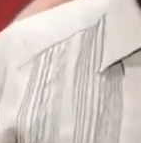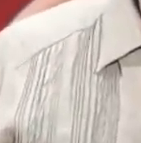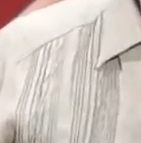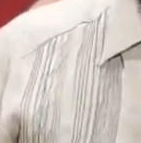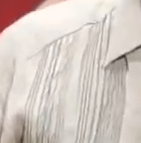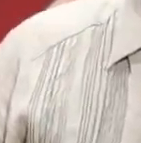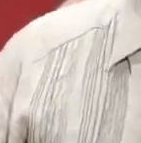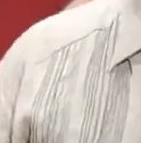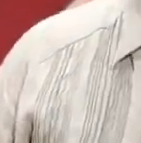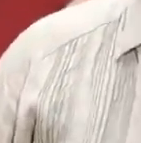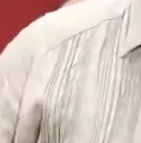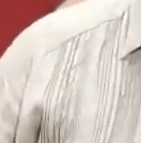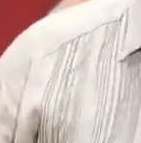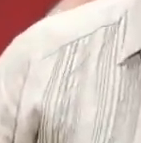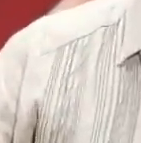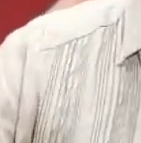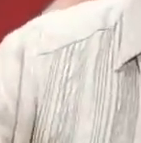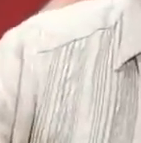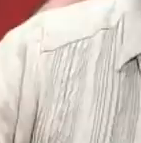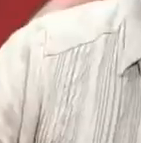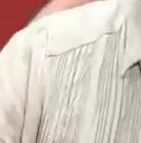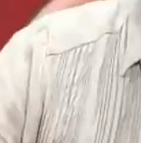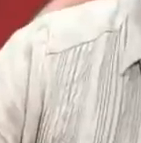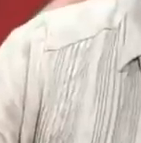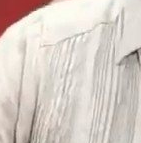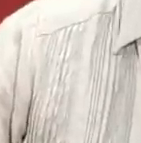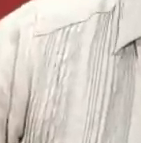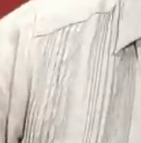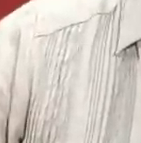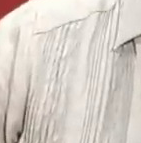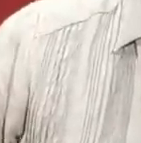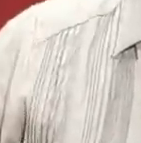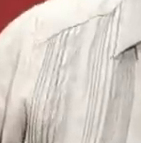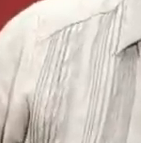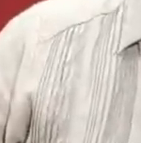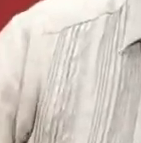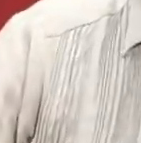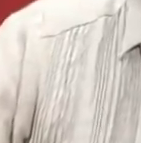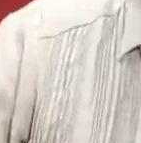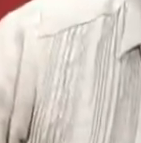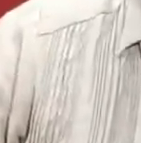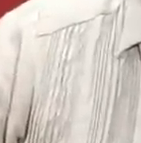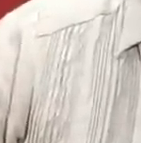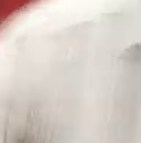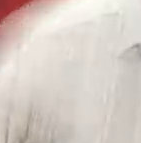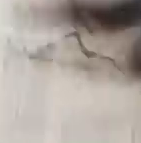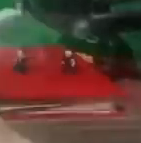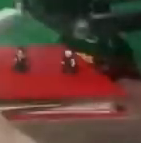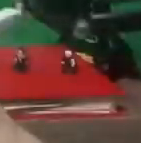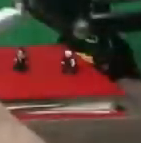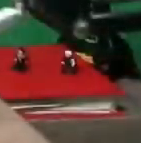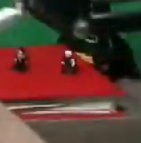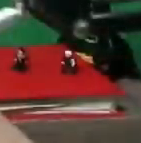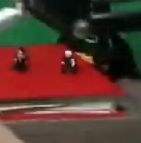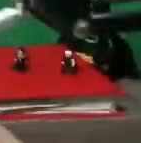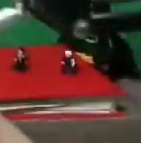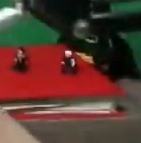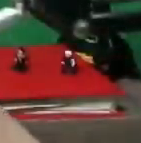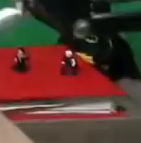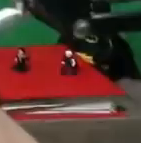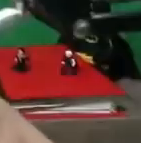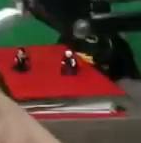los inversionistas machuchones de este país, pues el presidente ha decidido nada más y nada menos